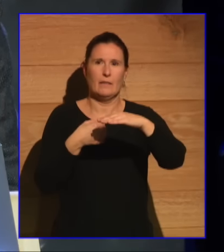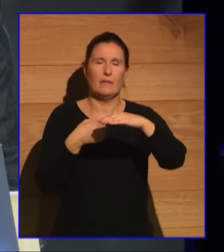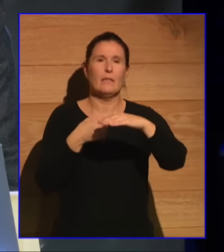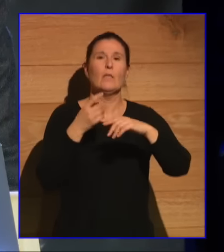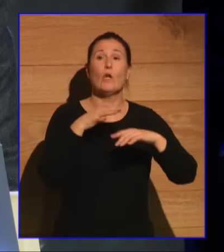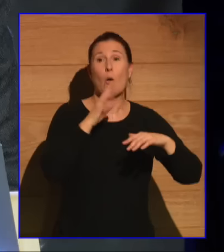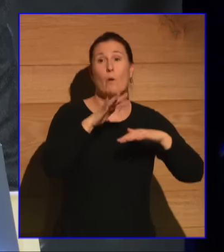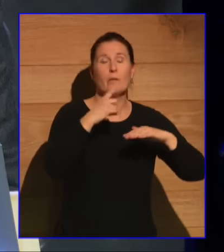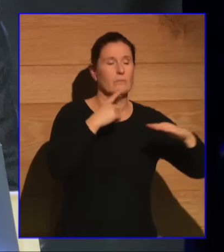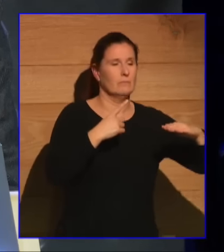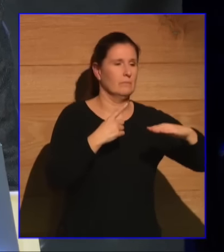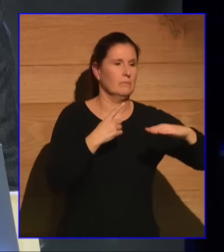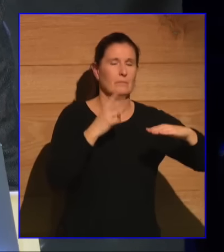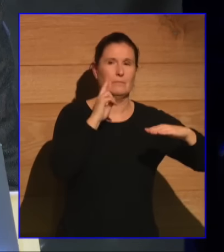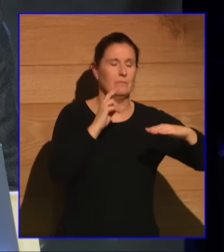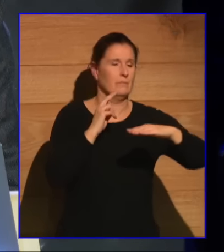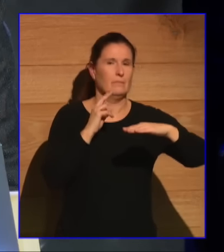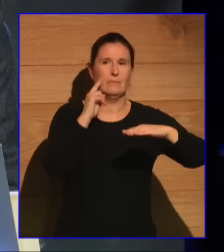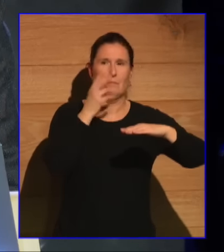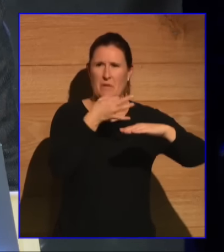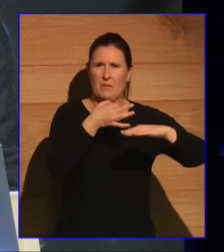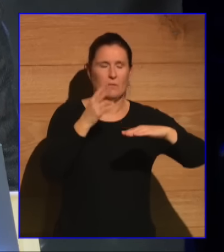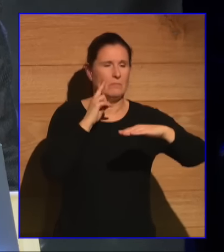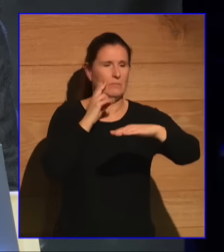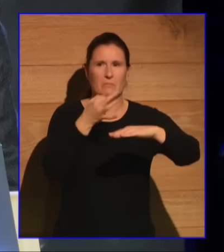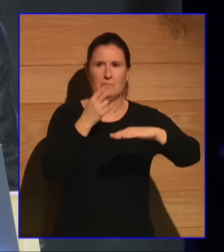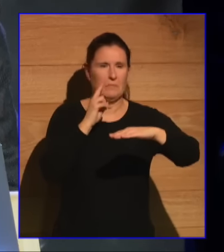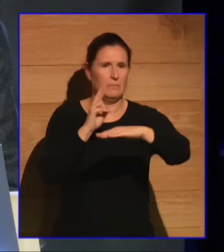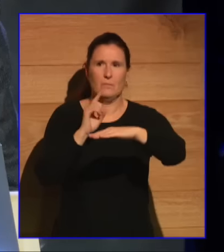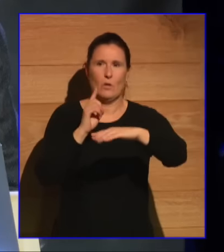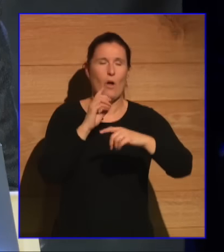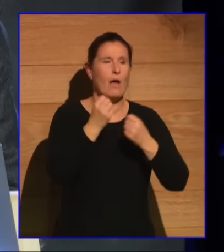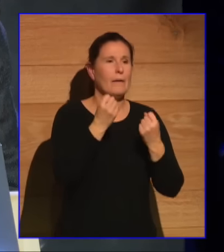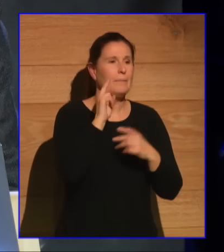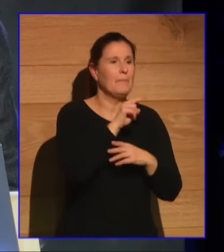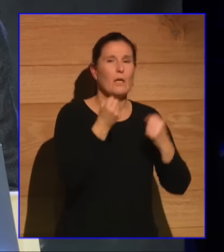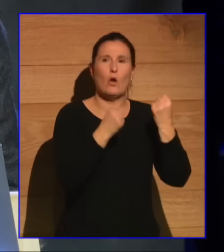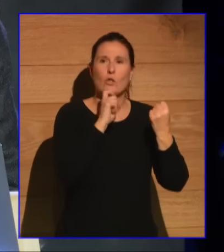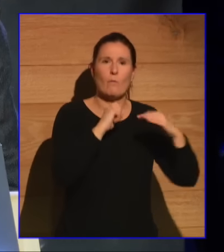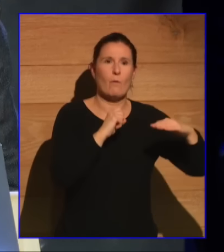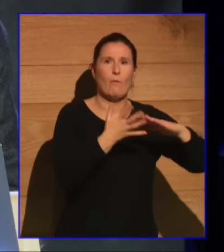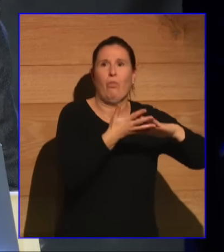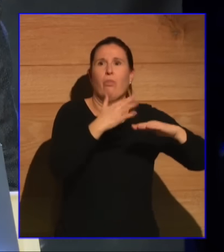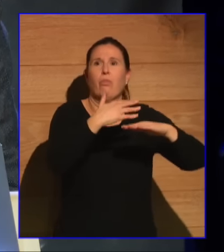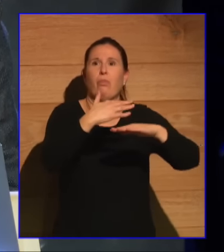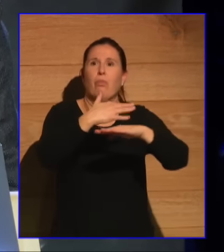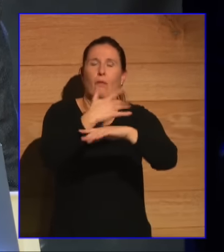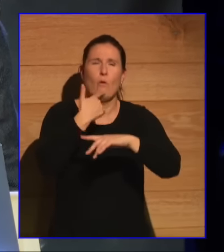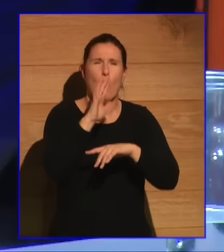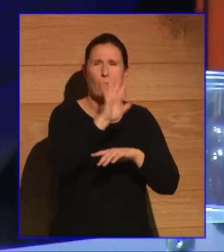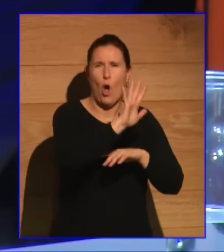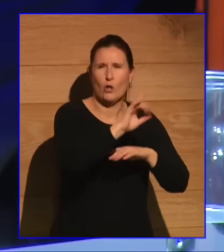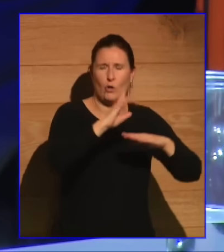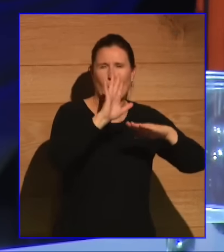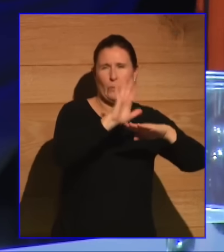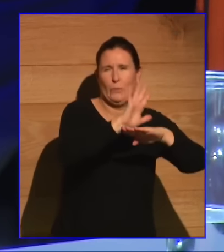poco más adelante y el coche perfectamente definido un poco más adelante. Vamos a ver una estela de movimiento. Como emborronado, ¿no? Como que el niño